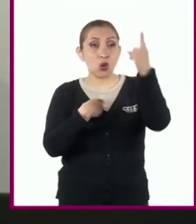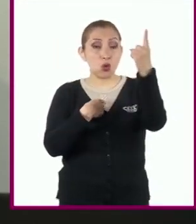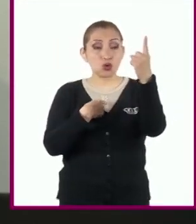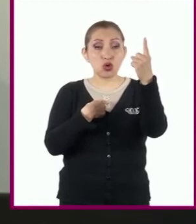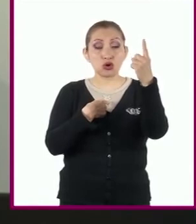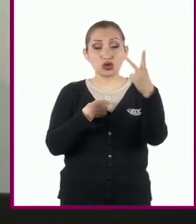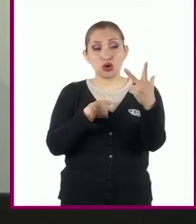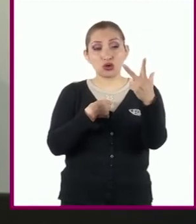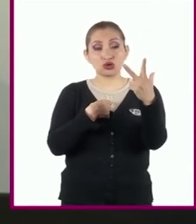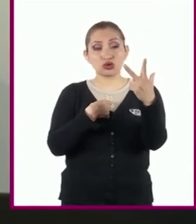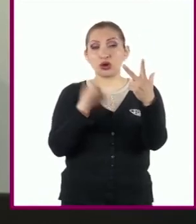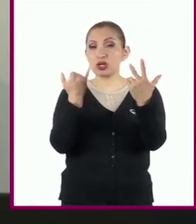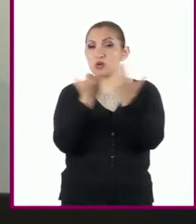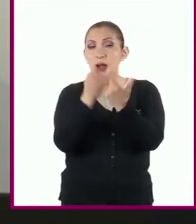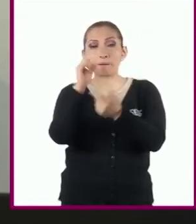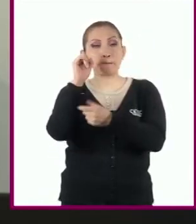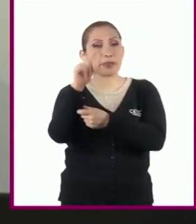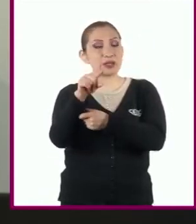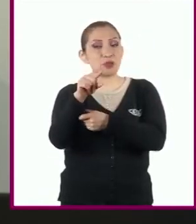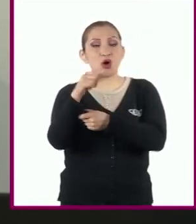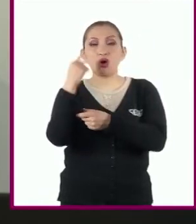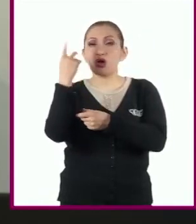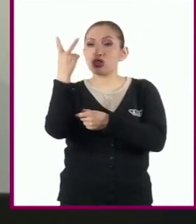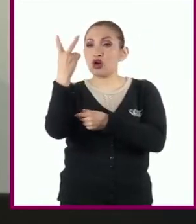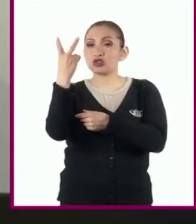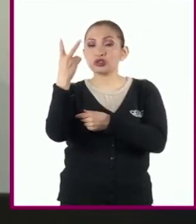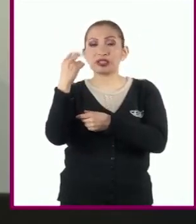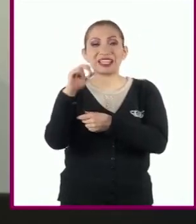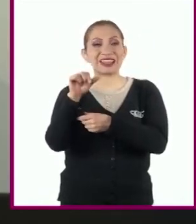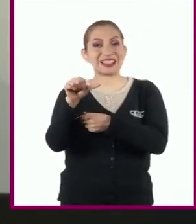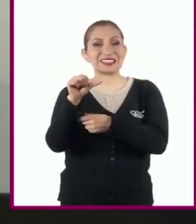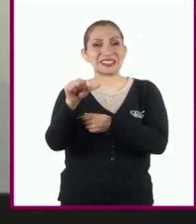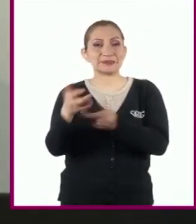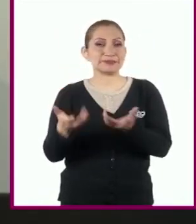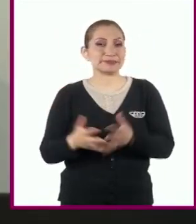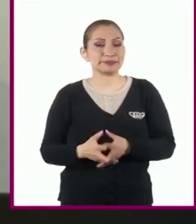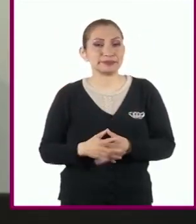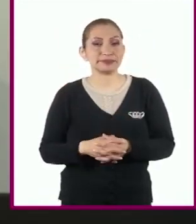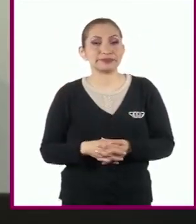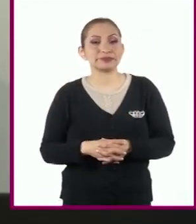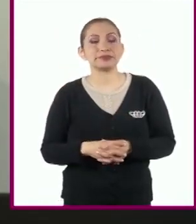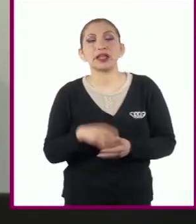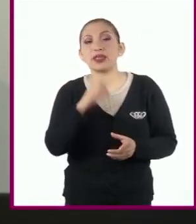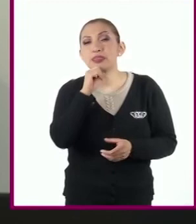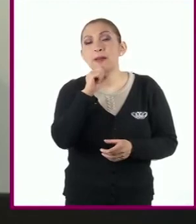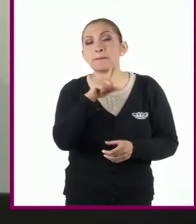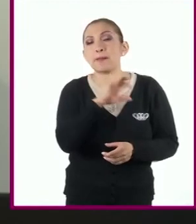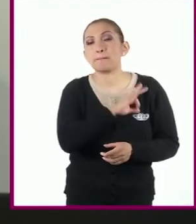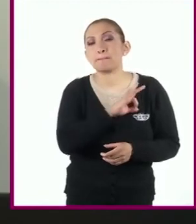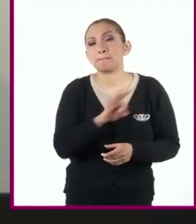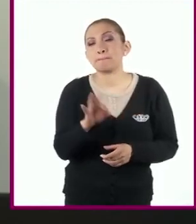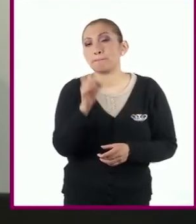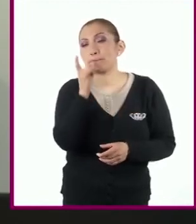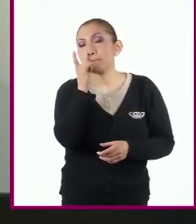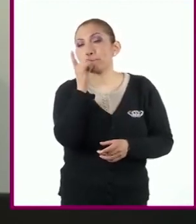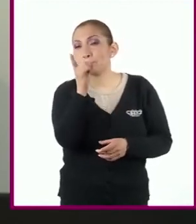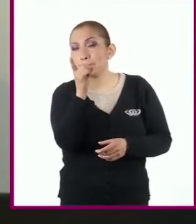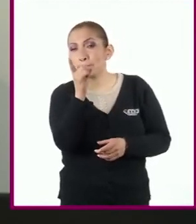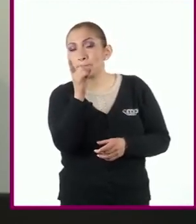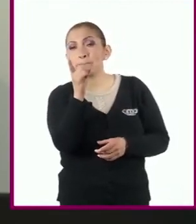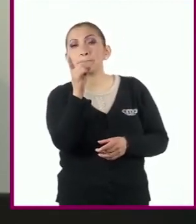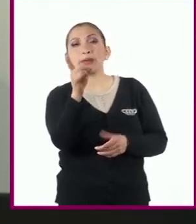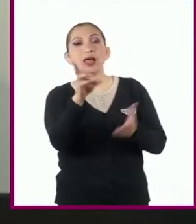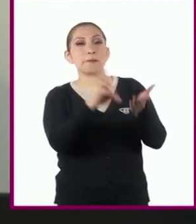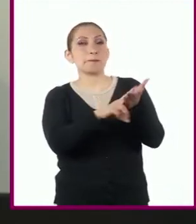y 8 es la misma que entre 2 y 16. También se puede decir que